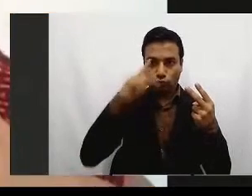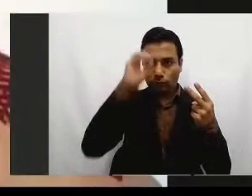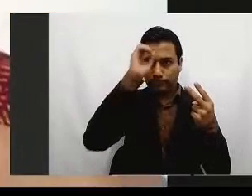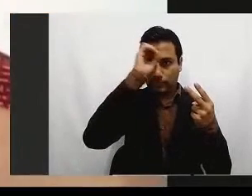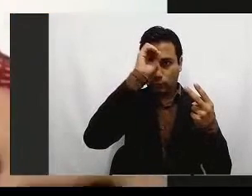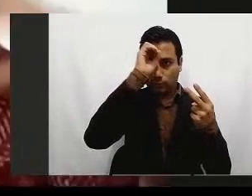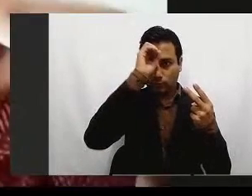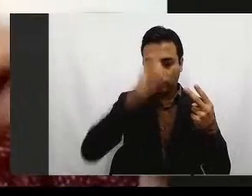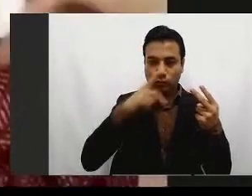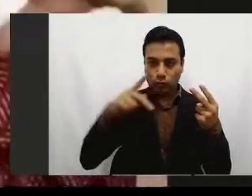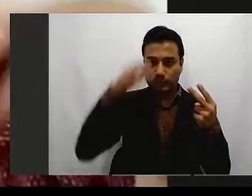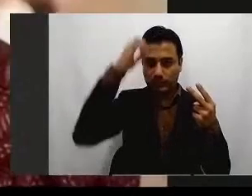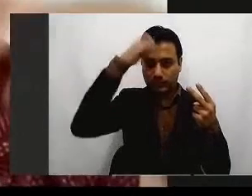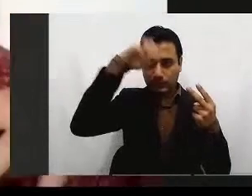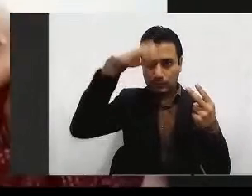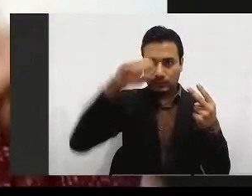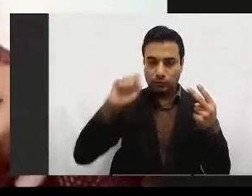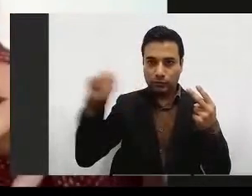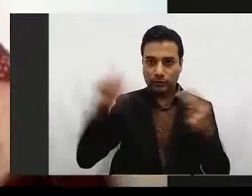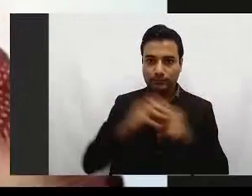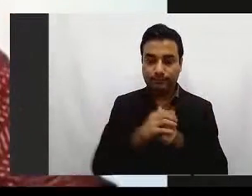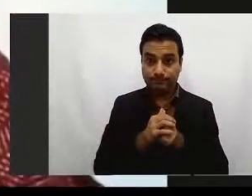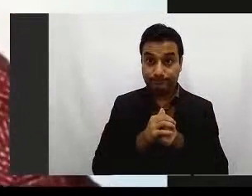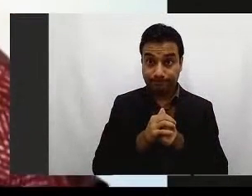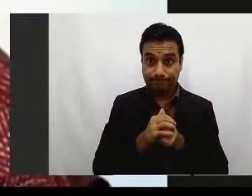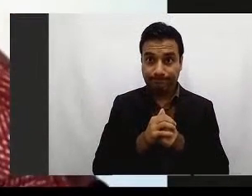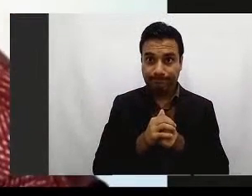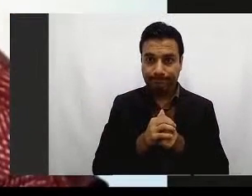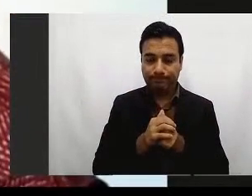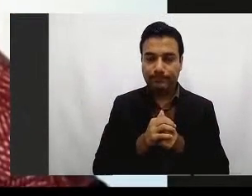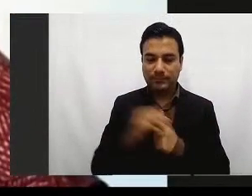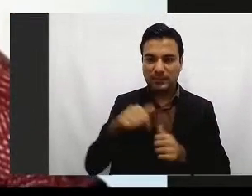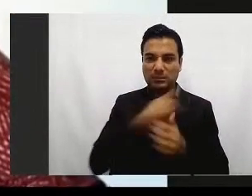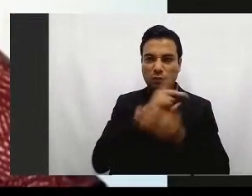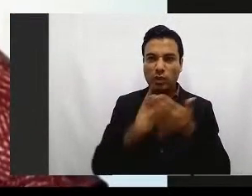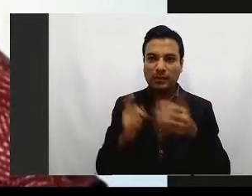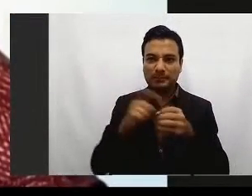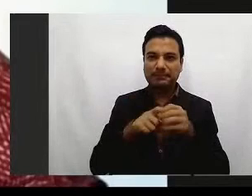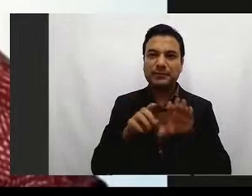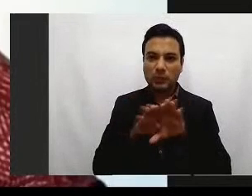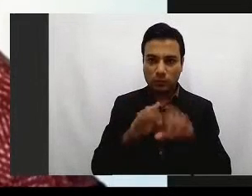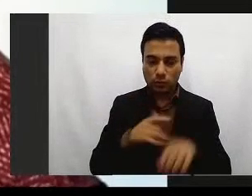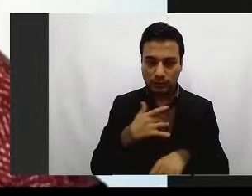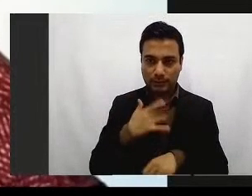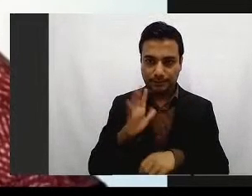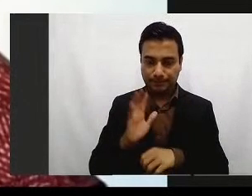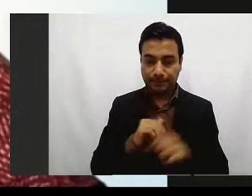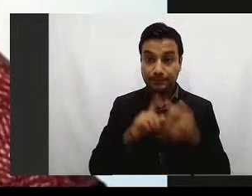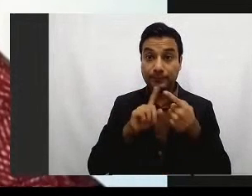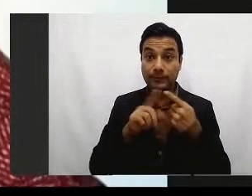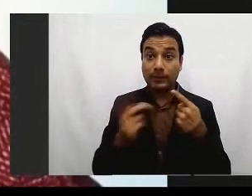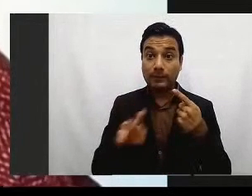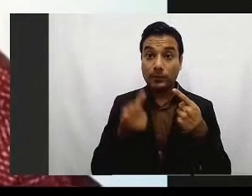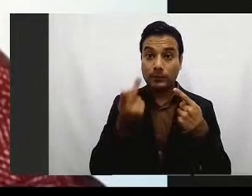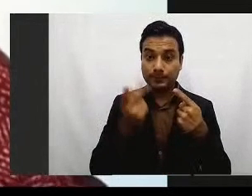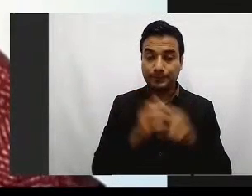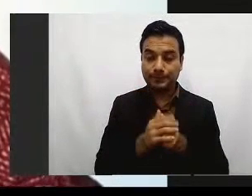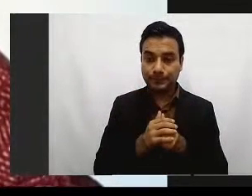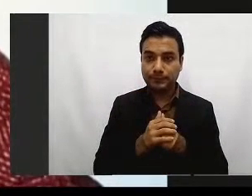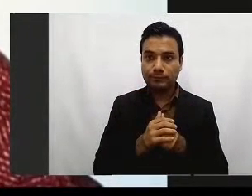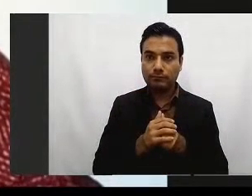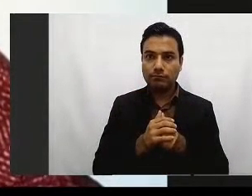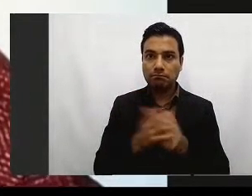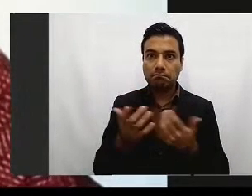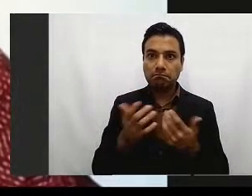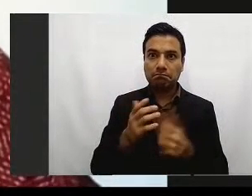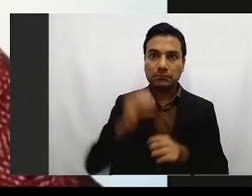experiencia profesional y también desde su experiencia dentro del programa, ¿no? La primera pregunta sería, ¿qué sigue para Innovación